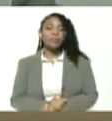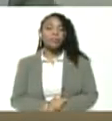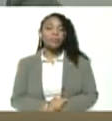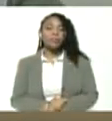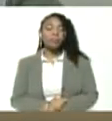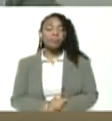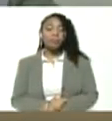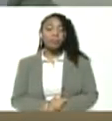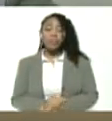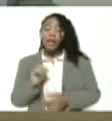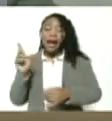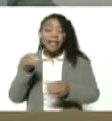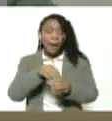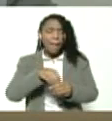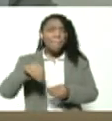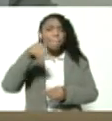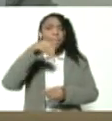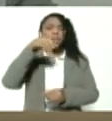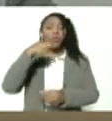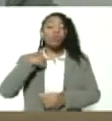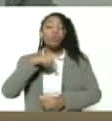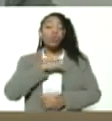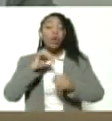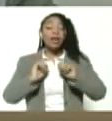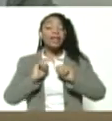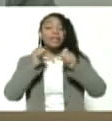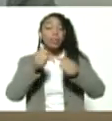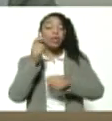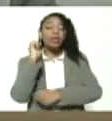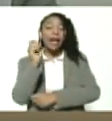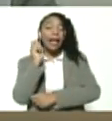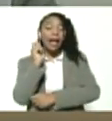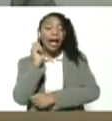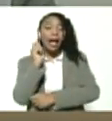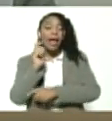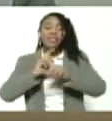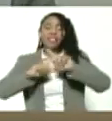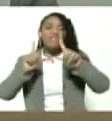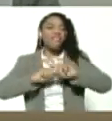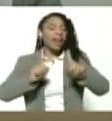Con este espíritu iniciamos las tareas diversas,